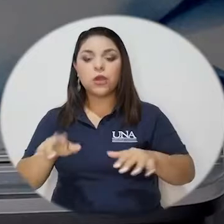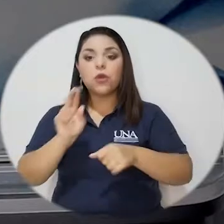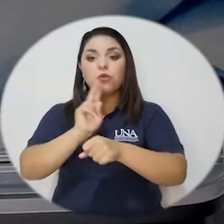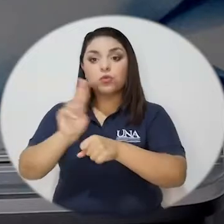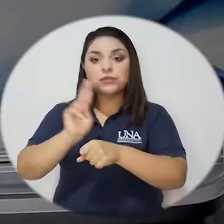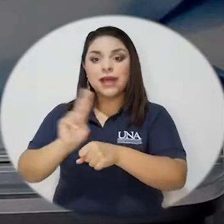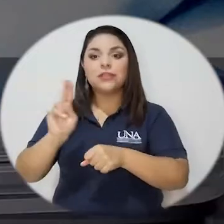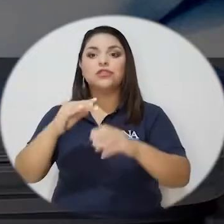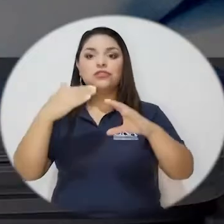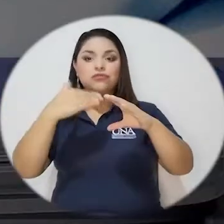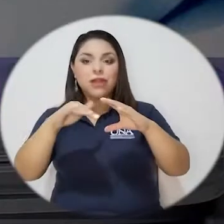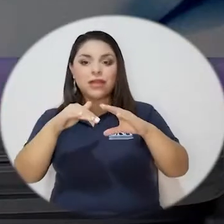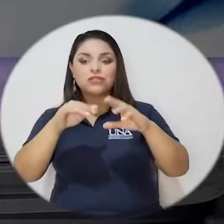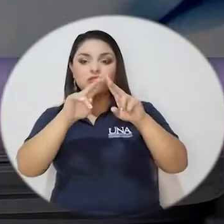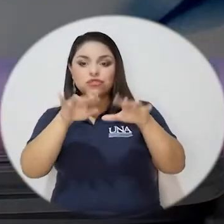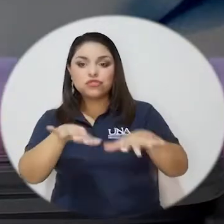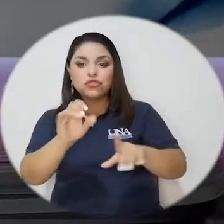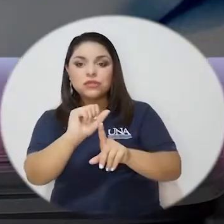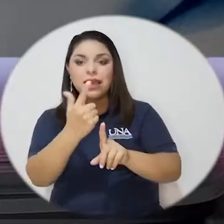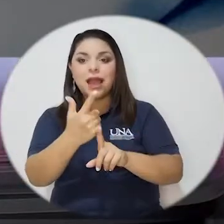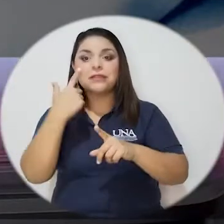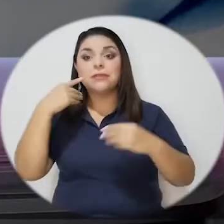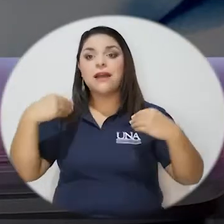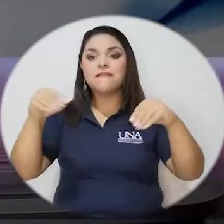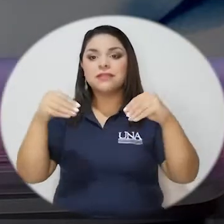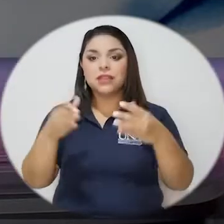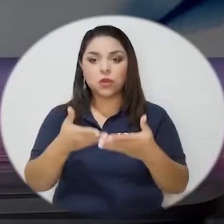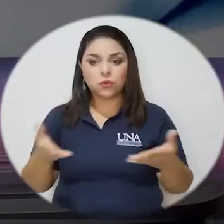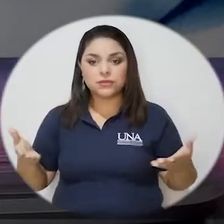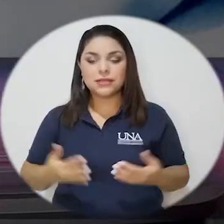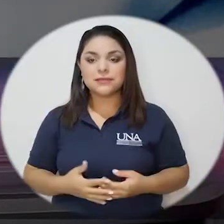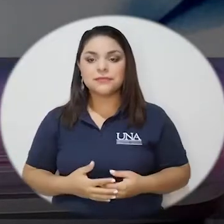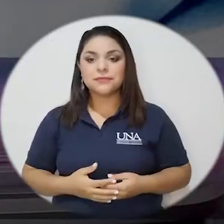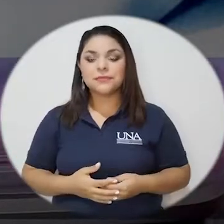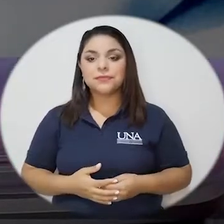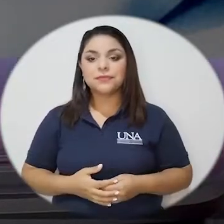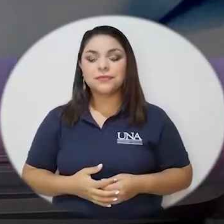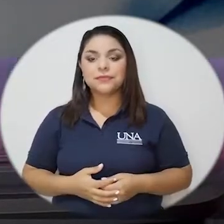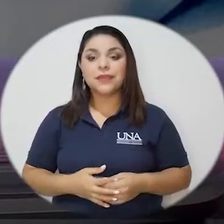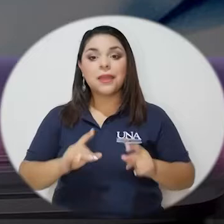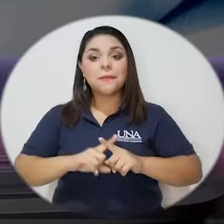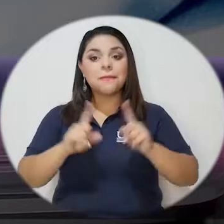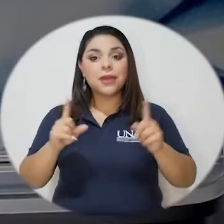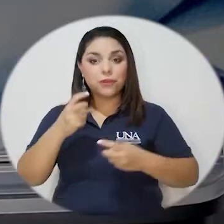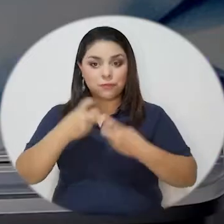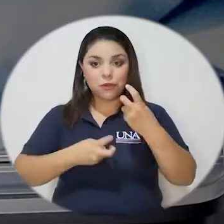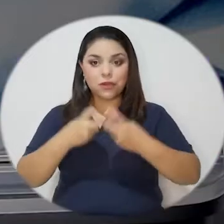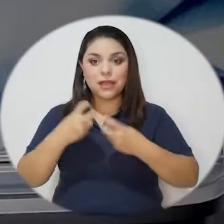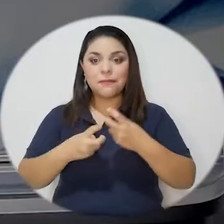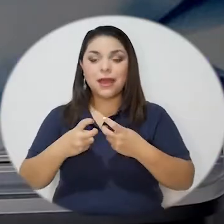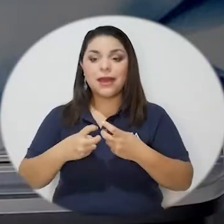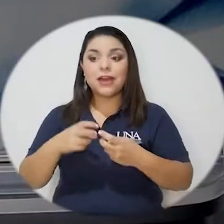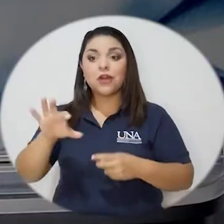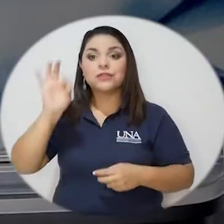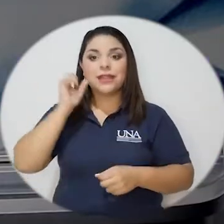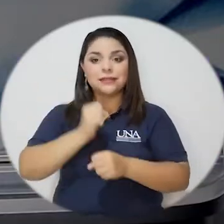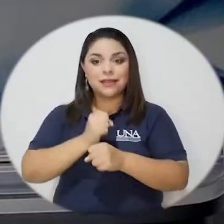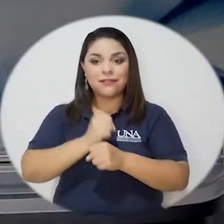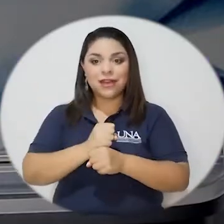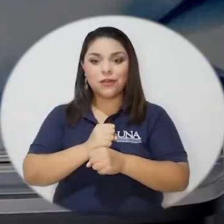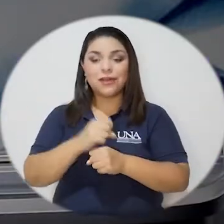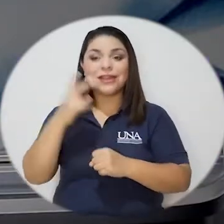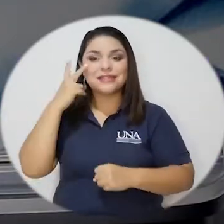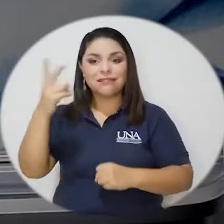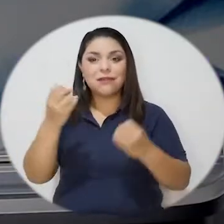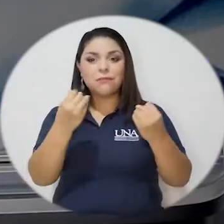usando segmentos cercanos para vender cosas, o sea, pero el problema de la empleabilidad y pues que se ve mucho